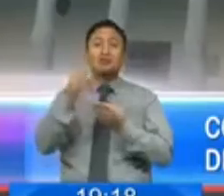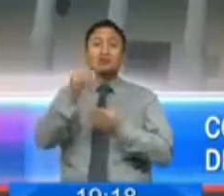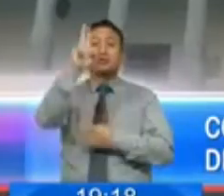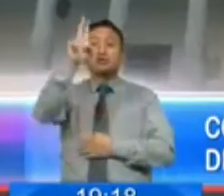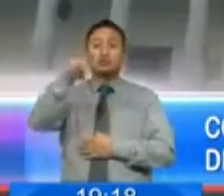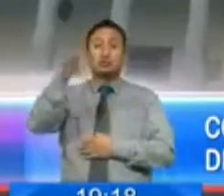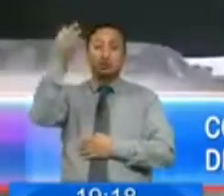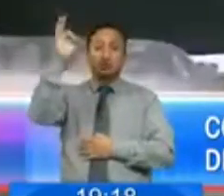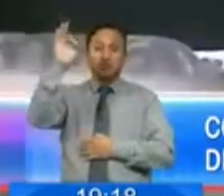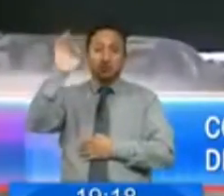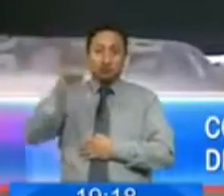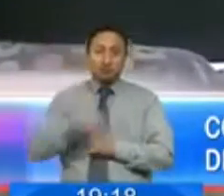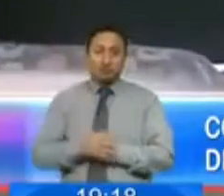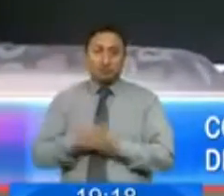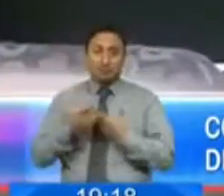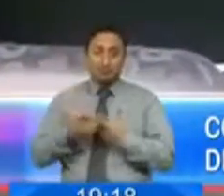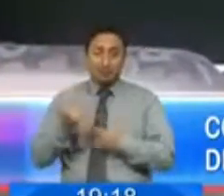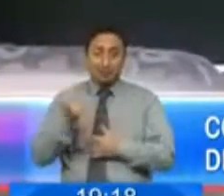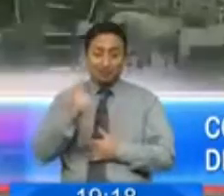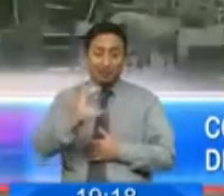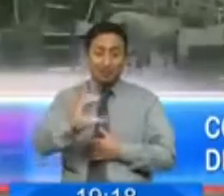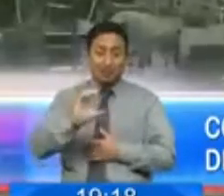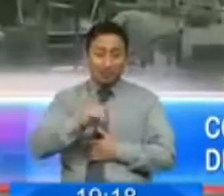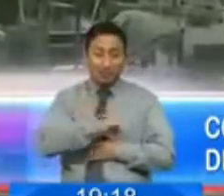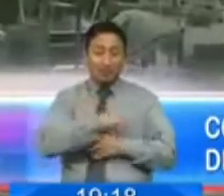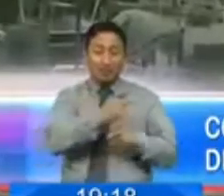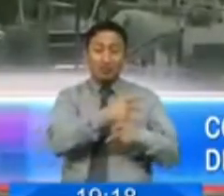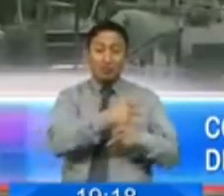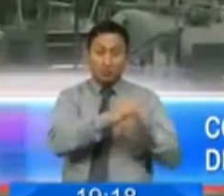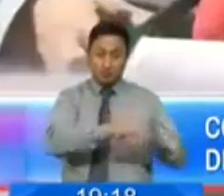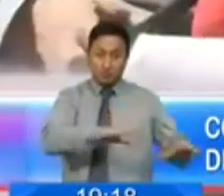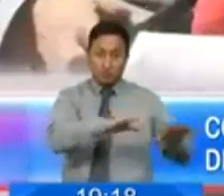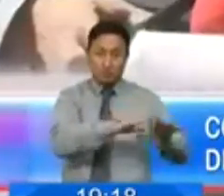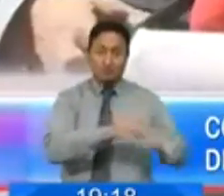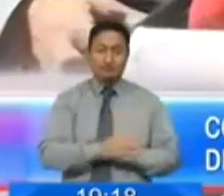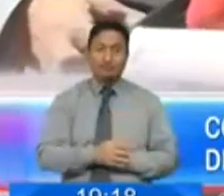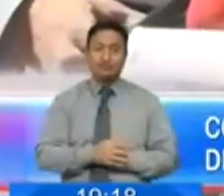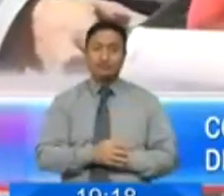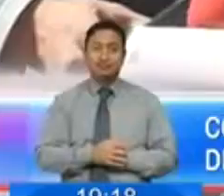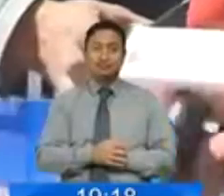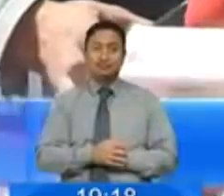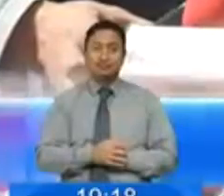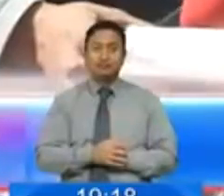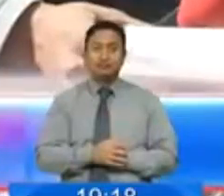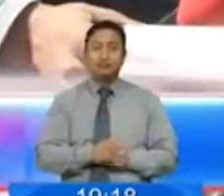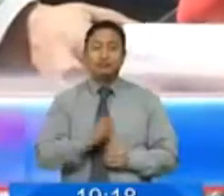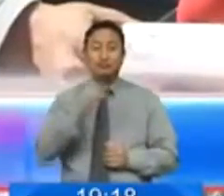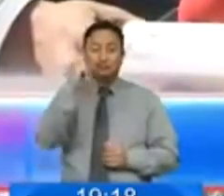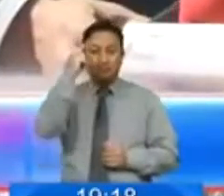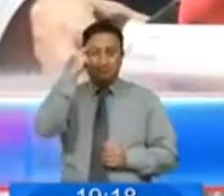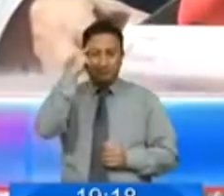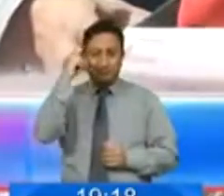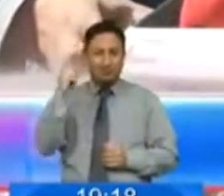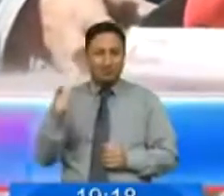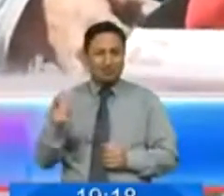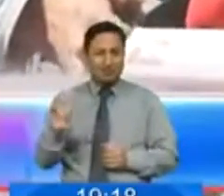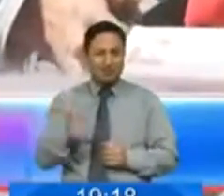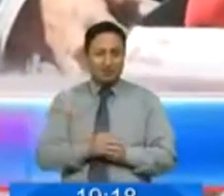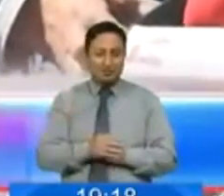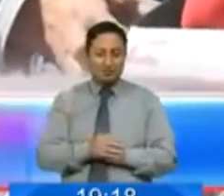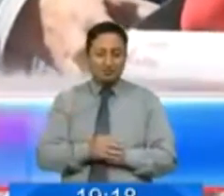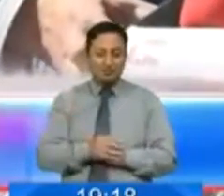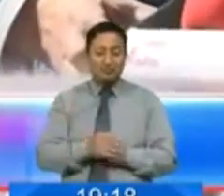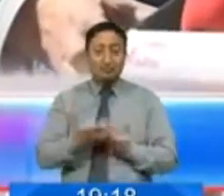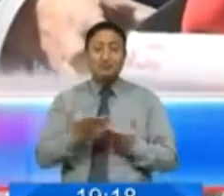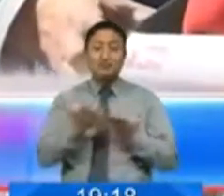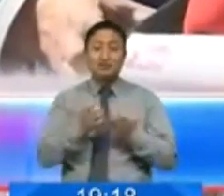2019, ya se considera los ingresos de la producción de dicho campo. Creemos que lo que está atrás es la explotación del